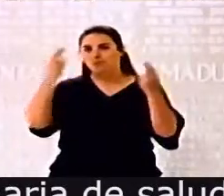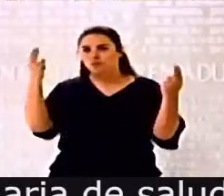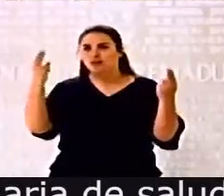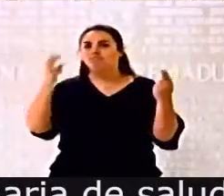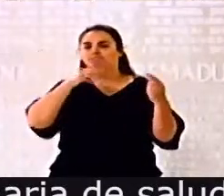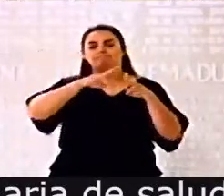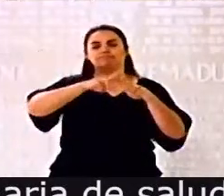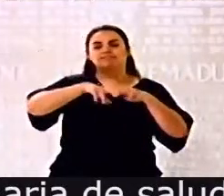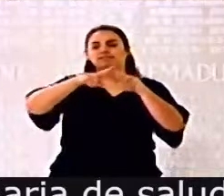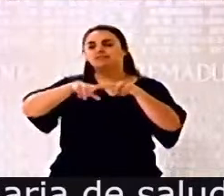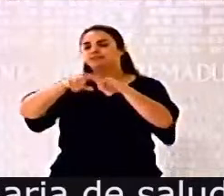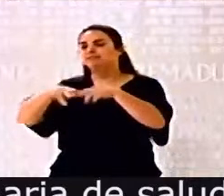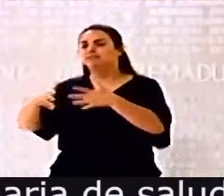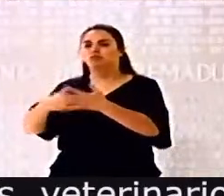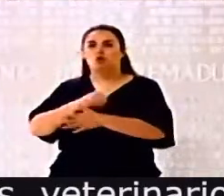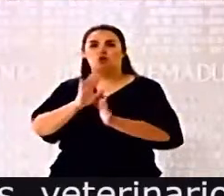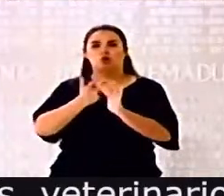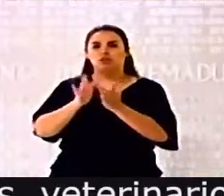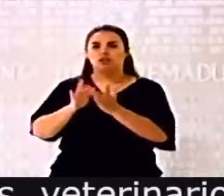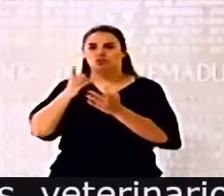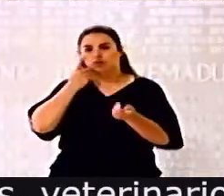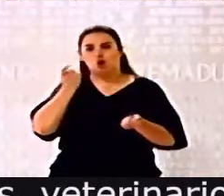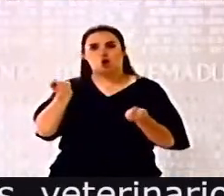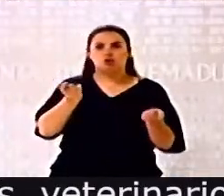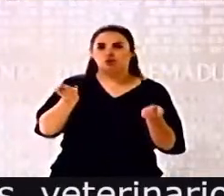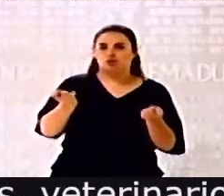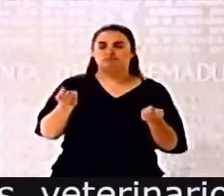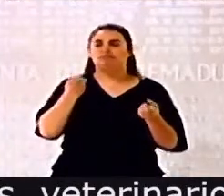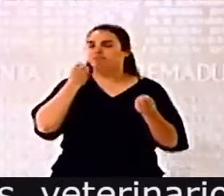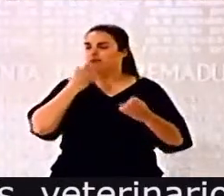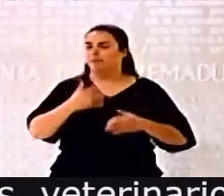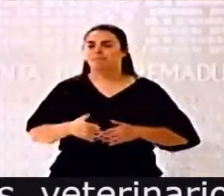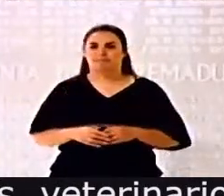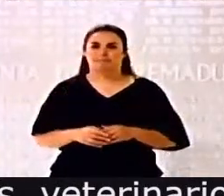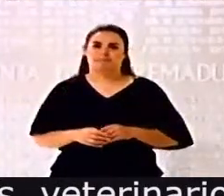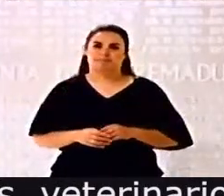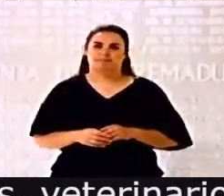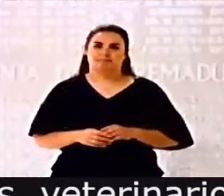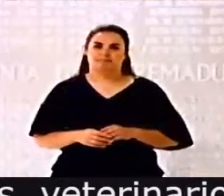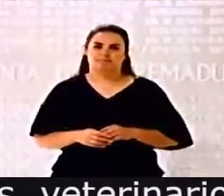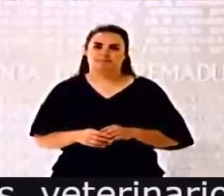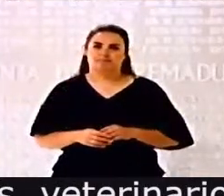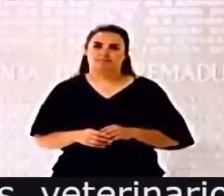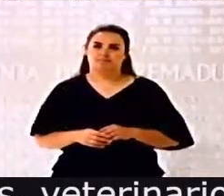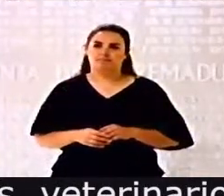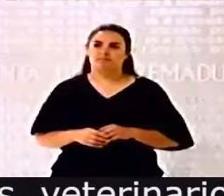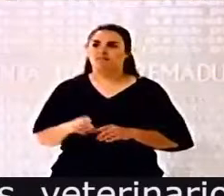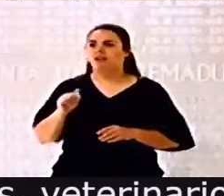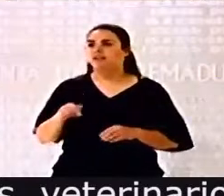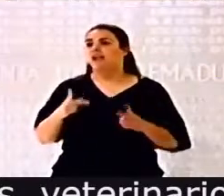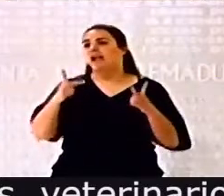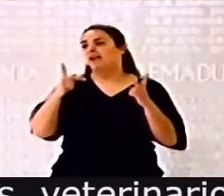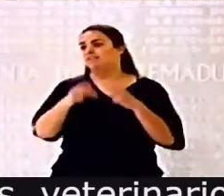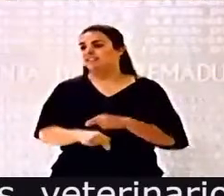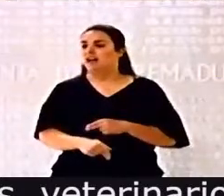están rastreando todos los contactos, todos y cada uno de los contactos. Aquí no podemos evitar que